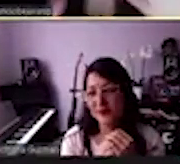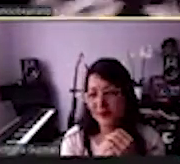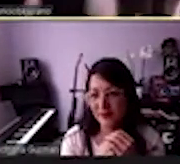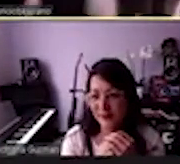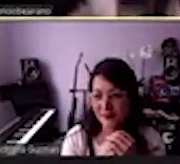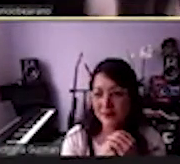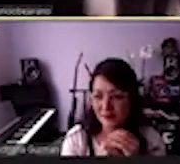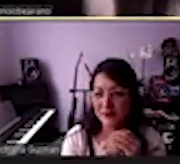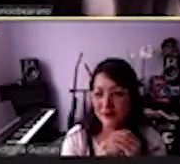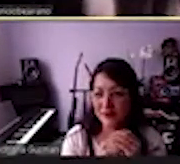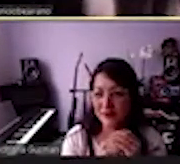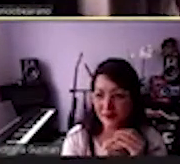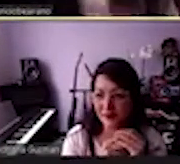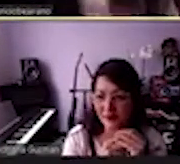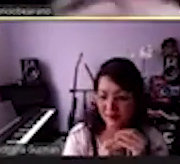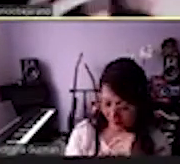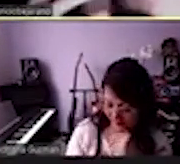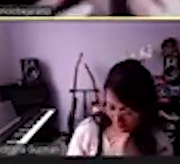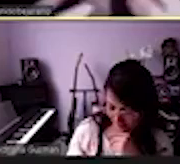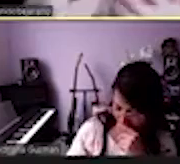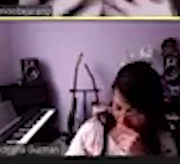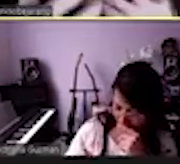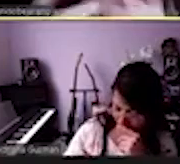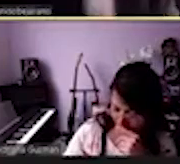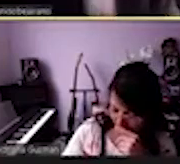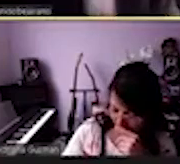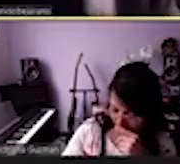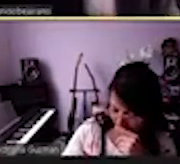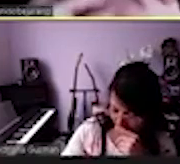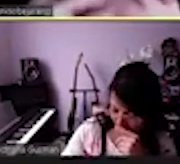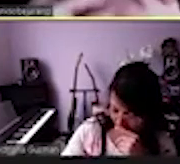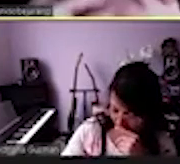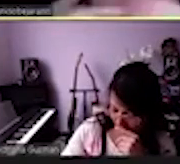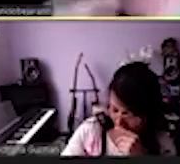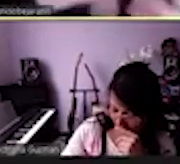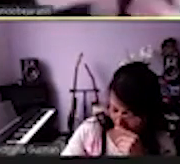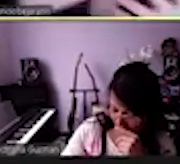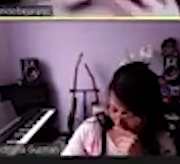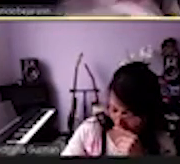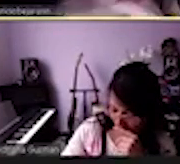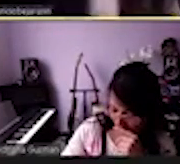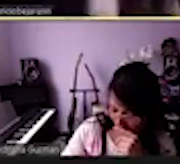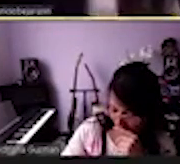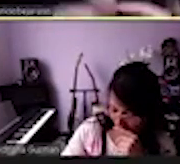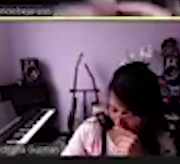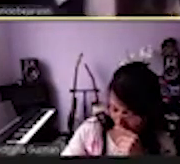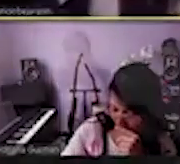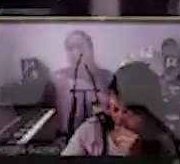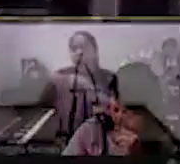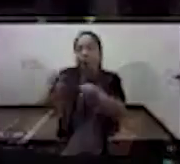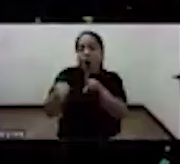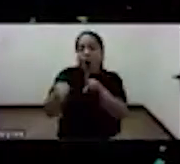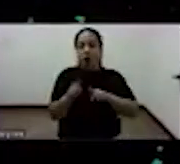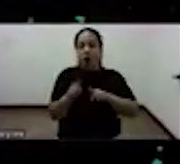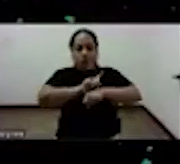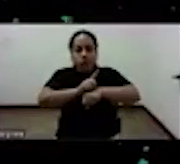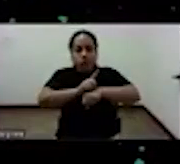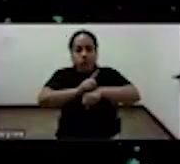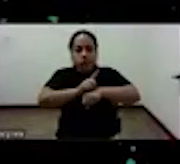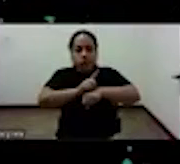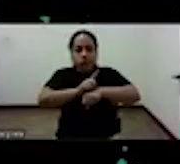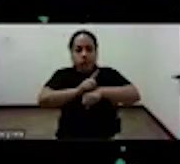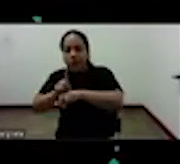plástica sonora. Entonces están los metrónomos extraños allí pulsando